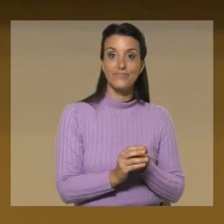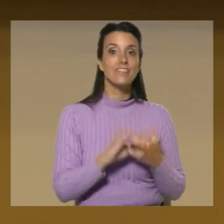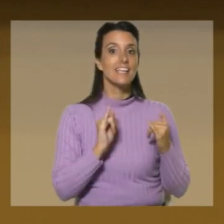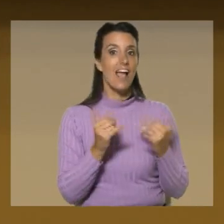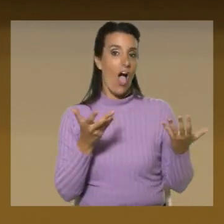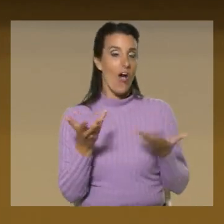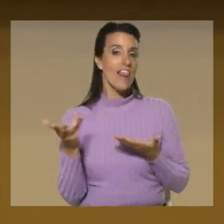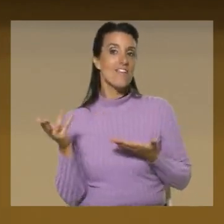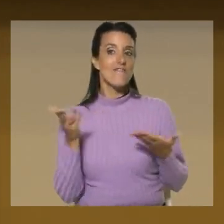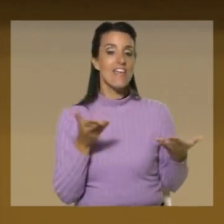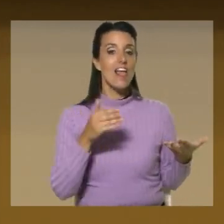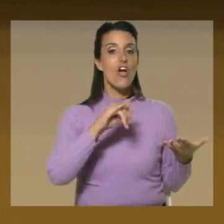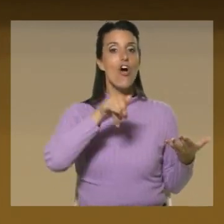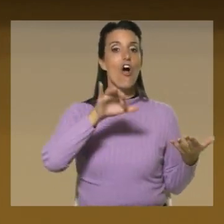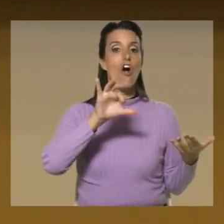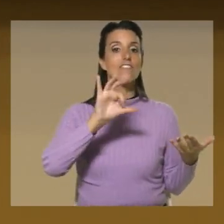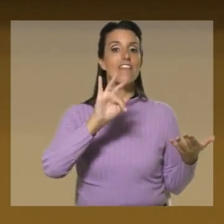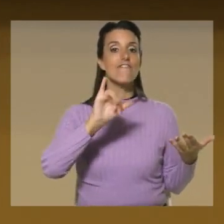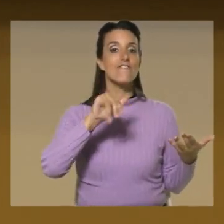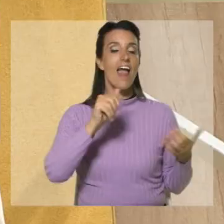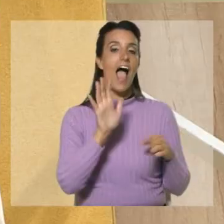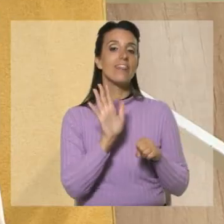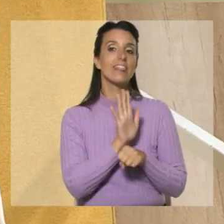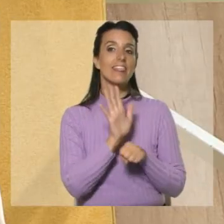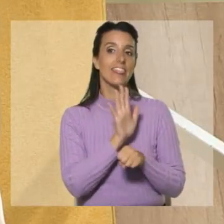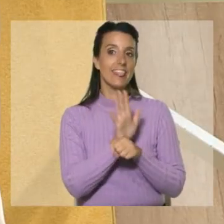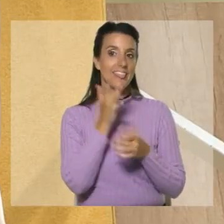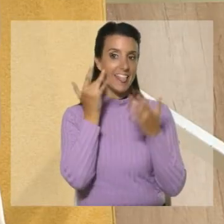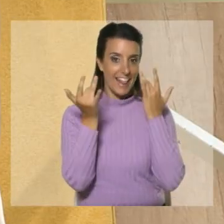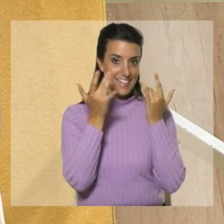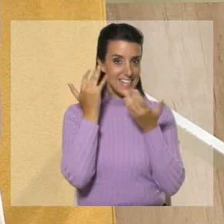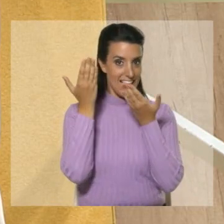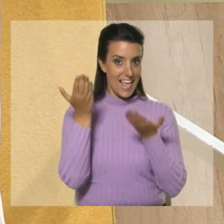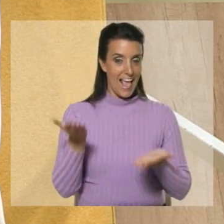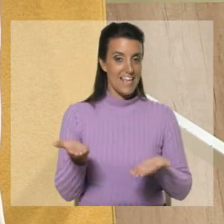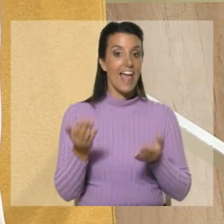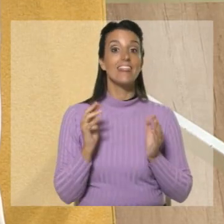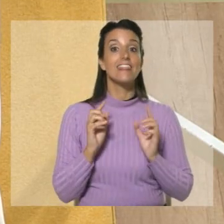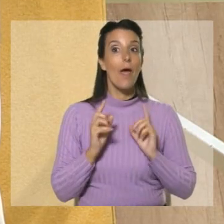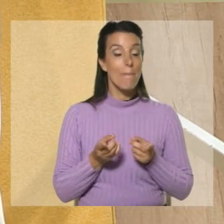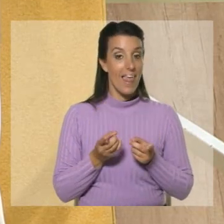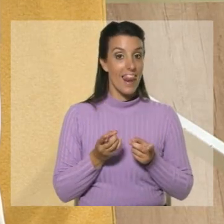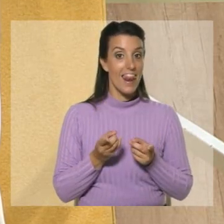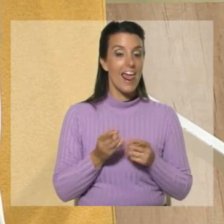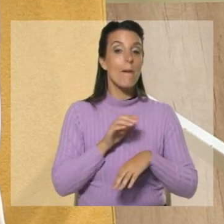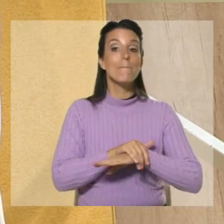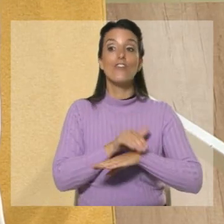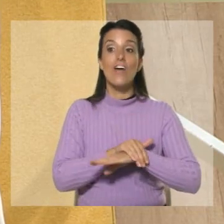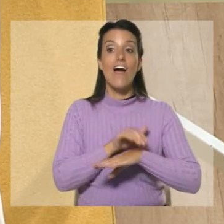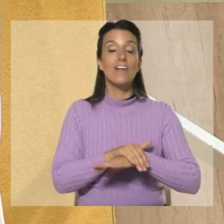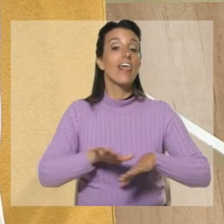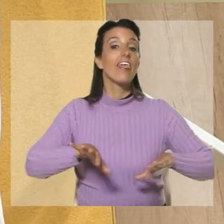Estamos acompañados de Josefina Trías, ella es actriz, dramaturga, en este caso también encargada de